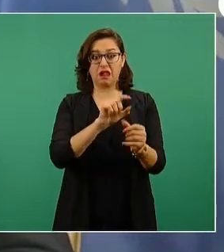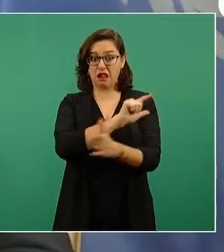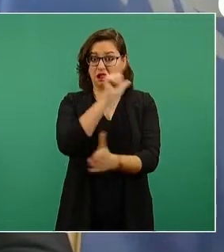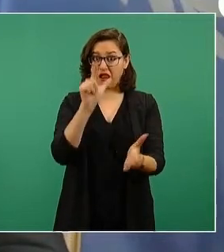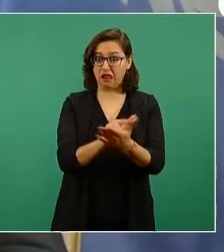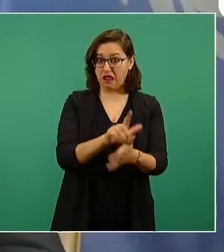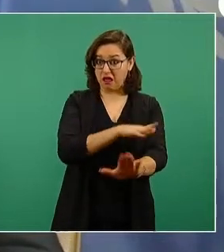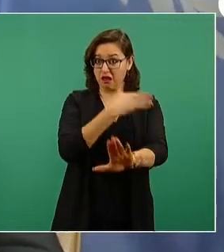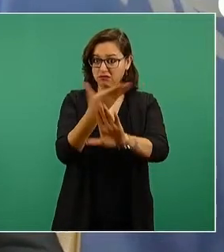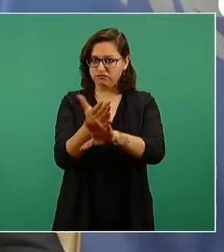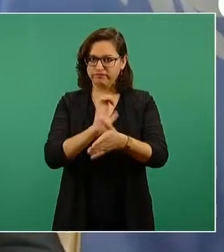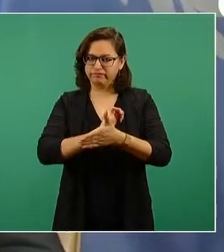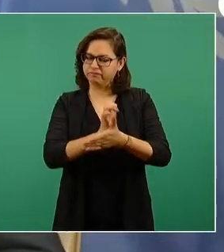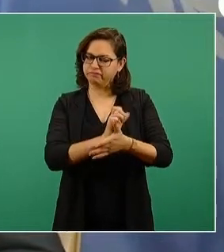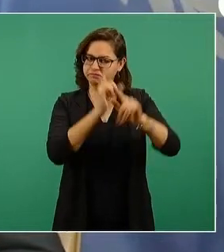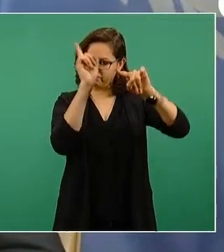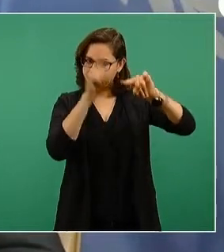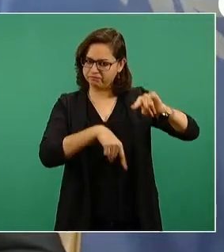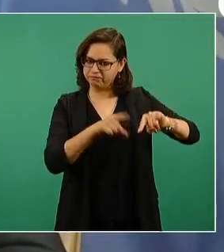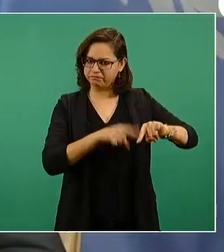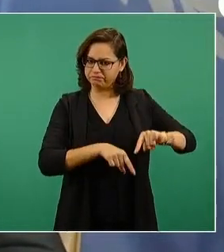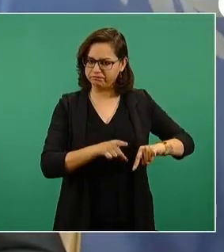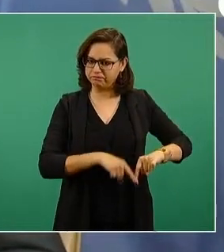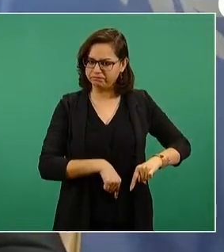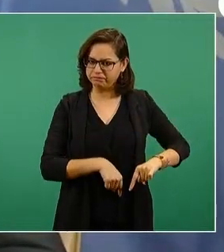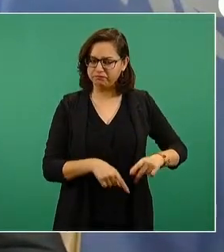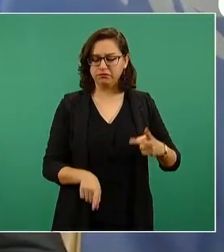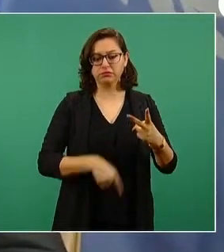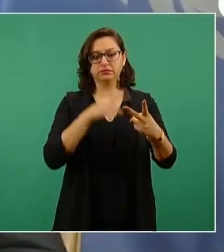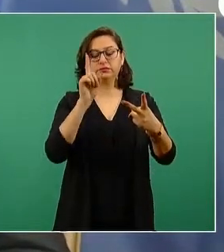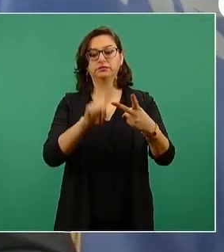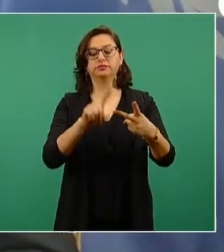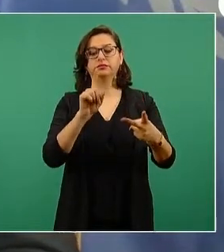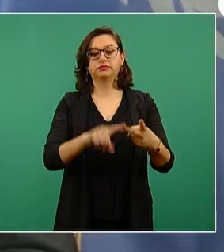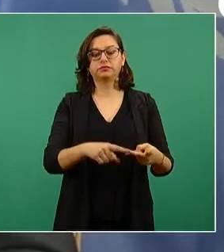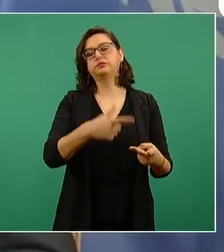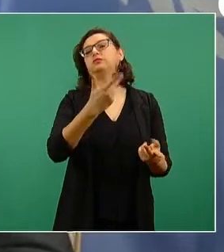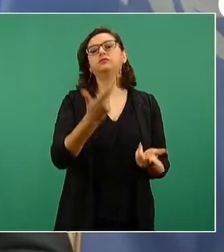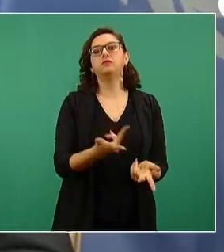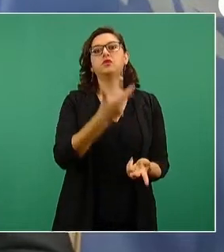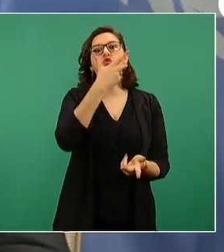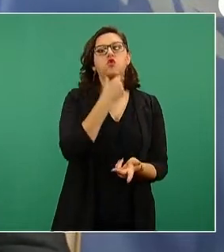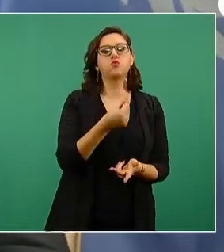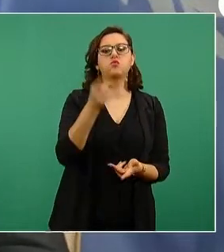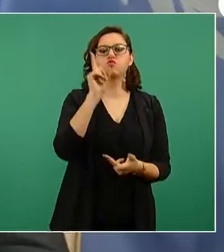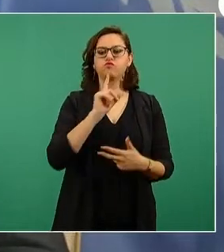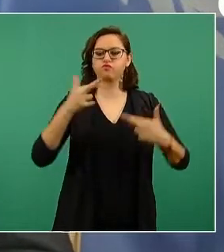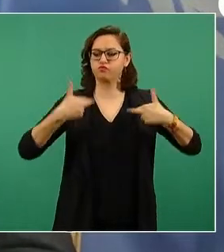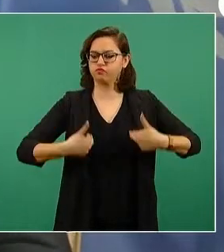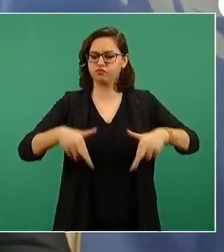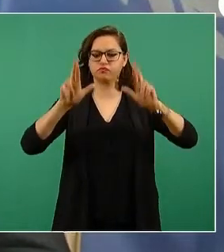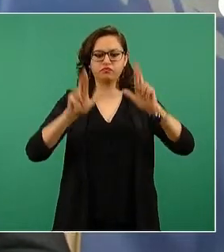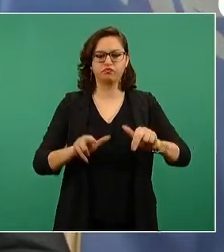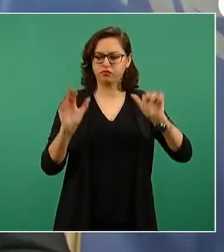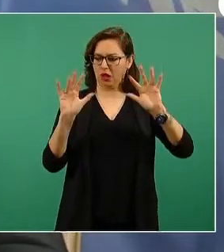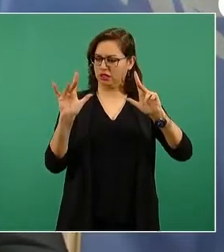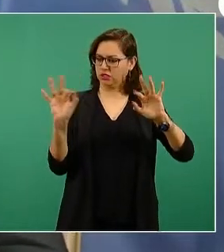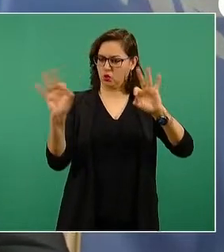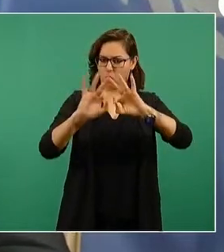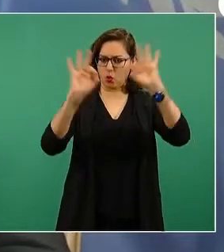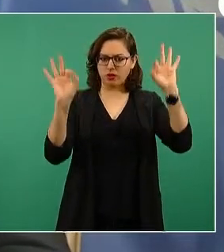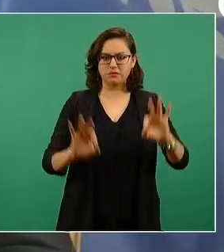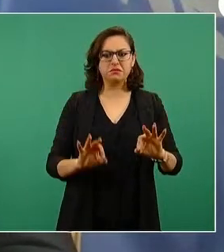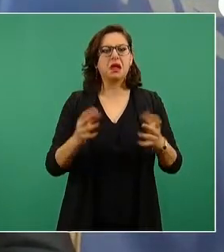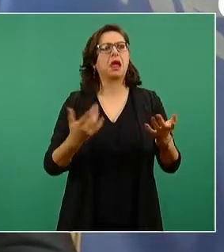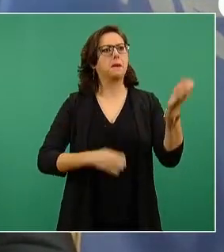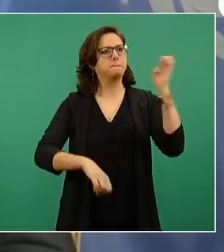discriminatorias. En segundo lugar, velar por la igualdad de representación en los consejos directivos de las empresas, en los gobiernos y en los